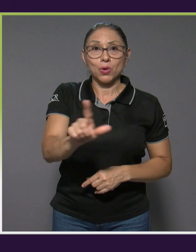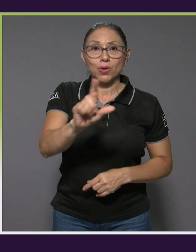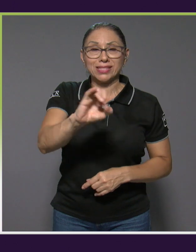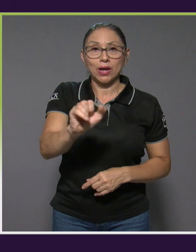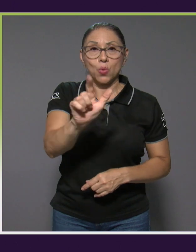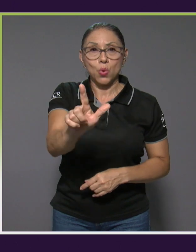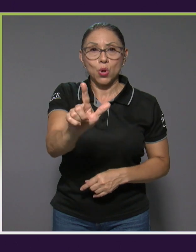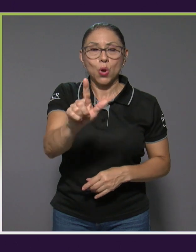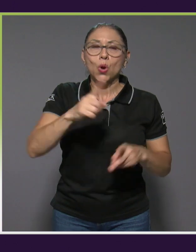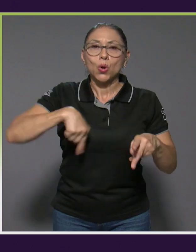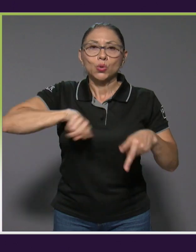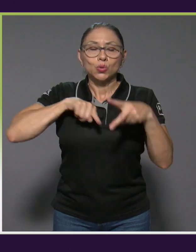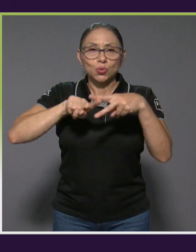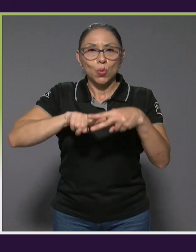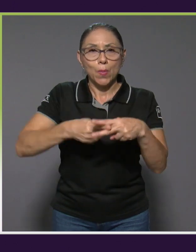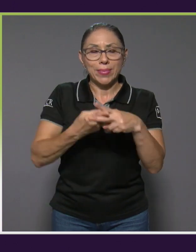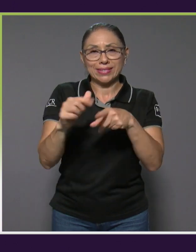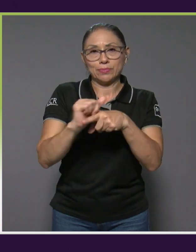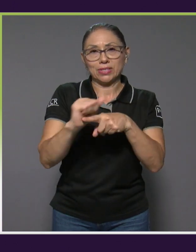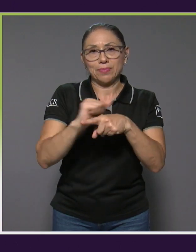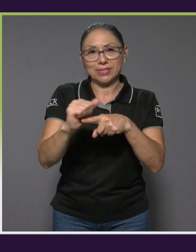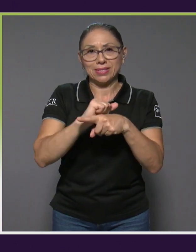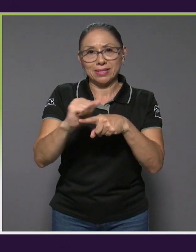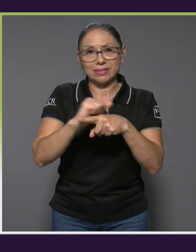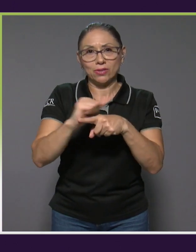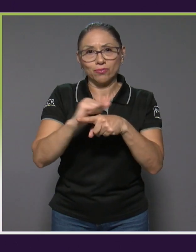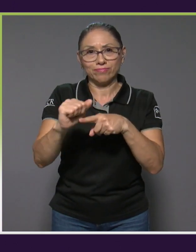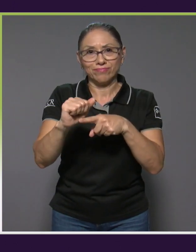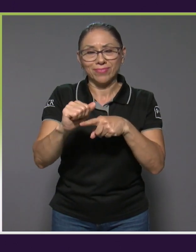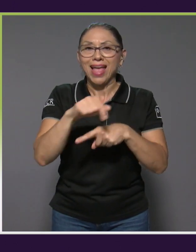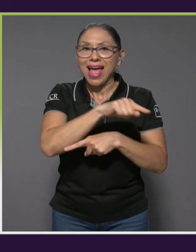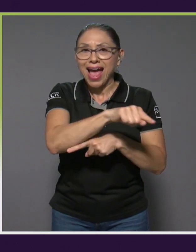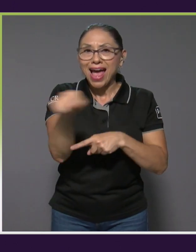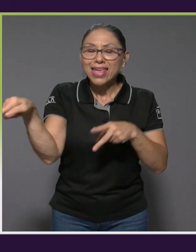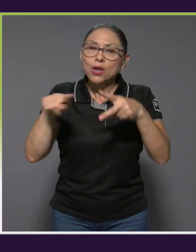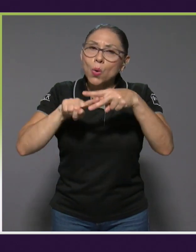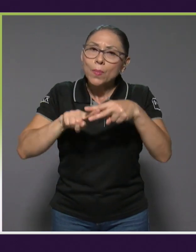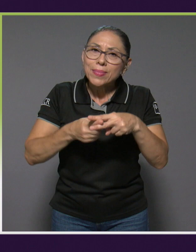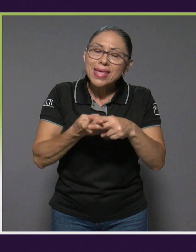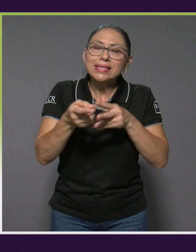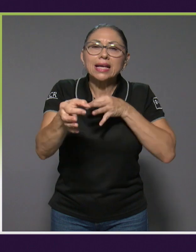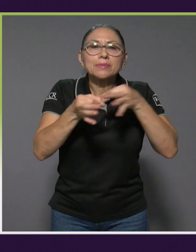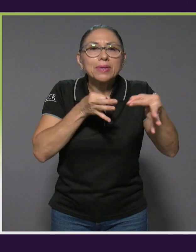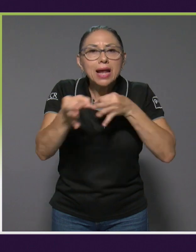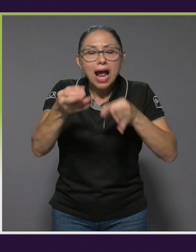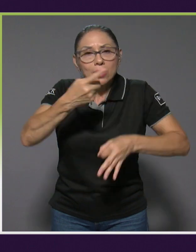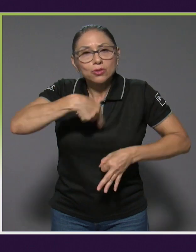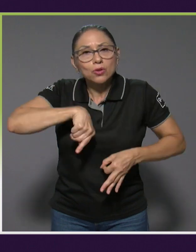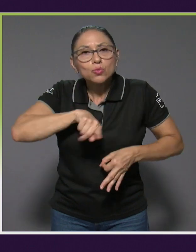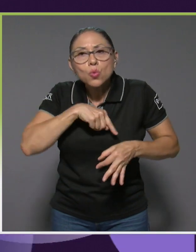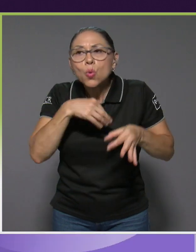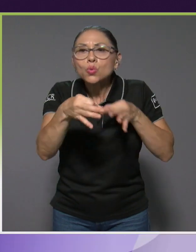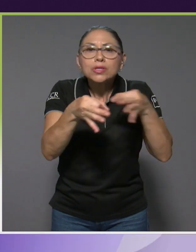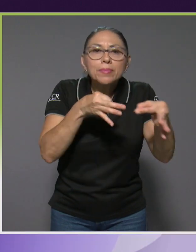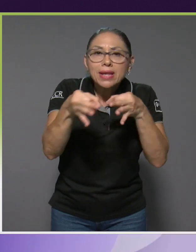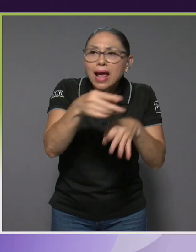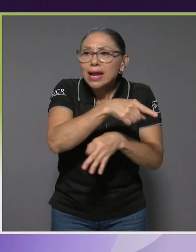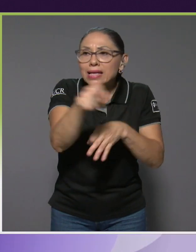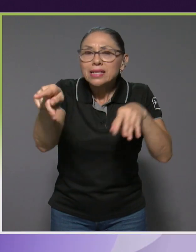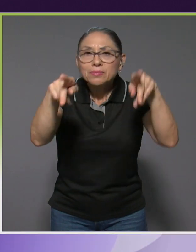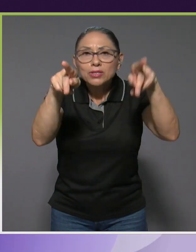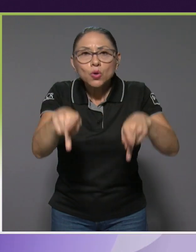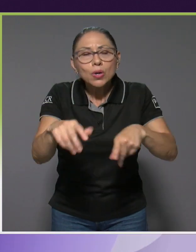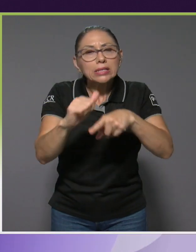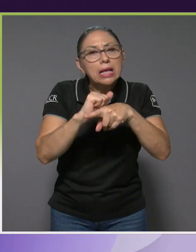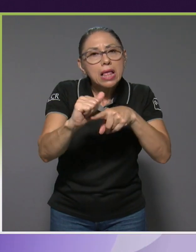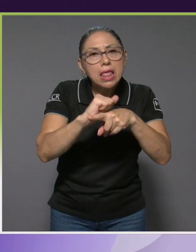una capacitación en donde comienzan a darnos instrucciones, comienzan a darles instrucciones a estas personas de parte